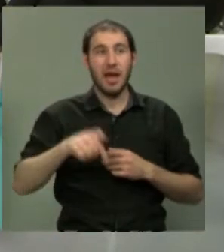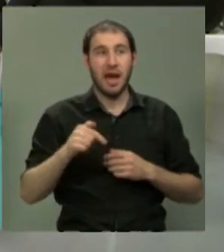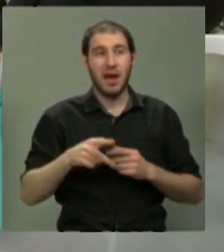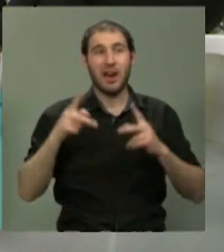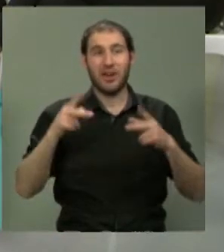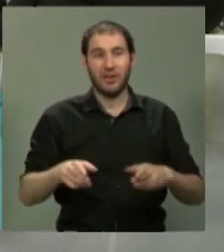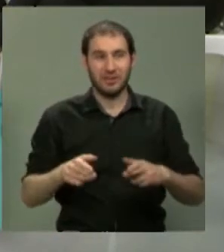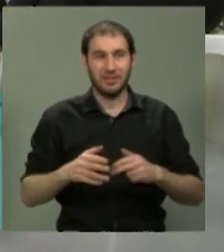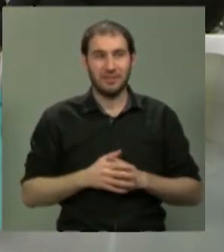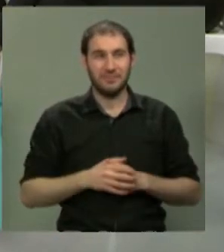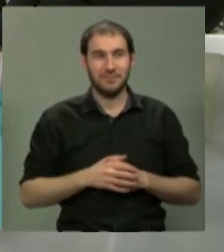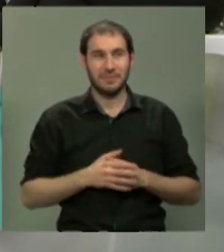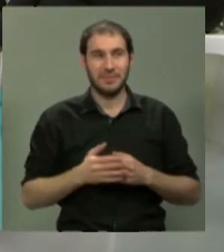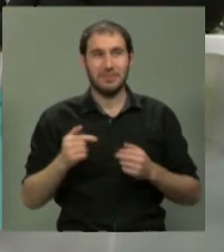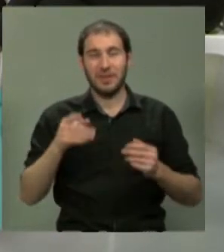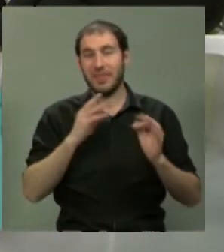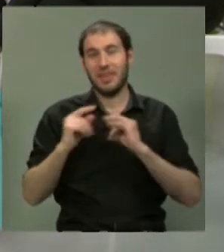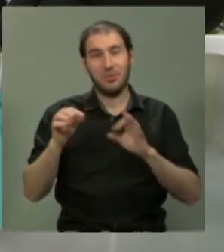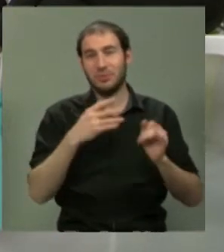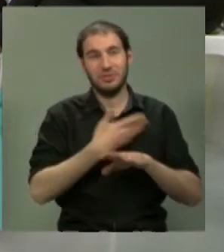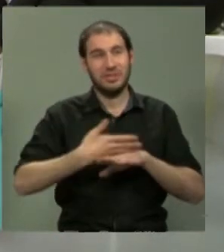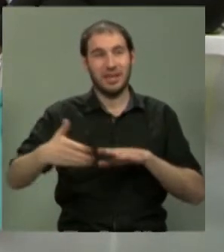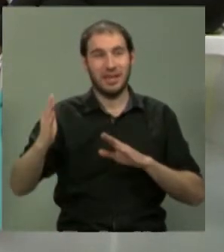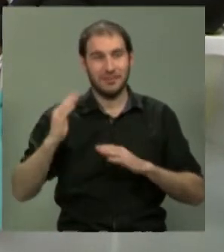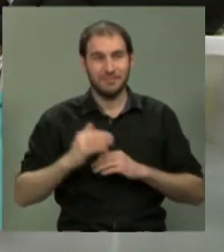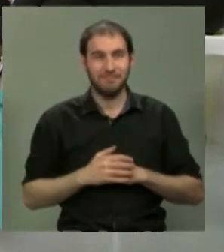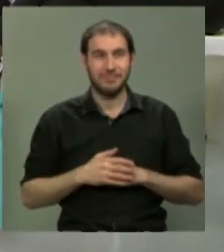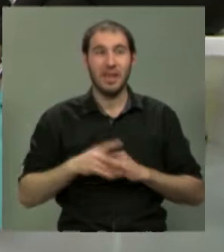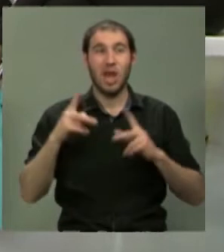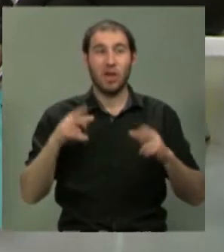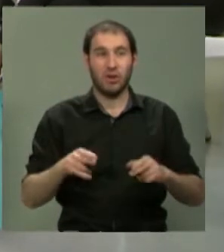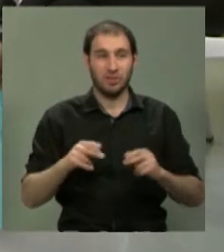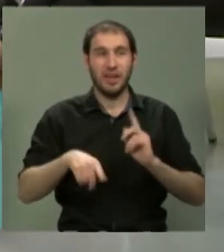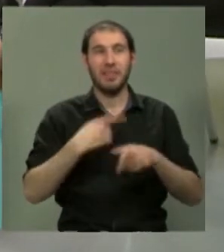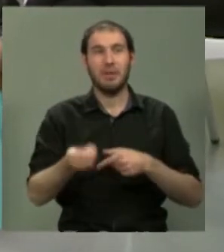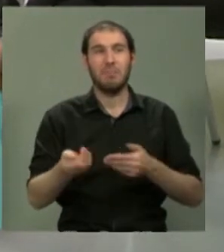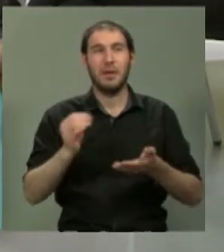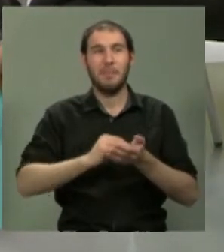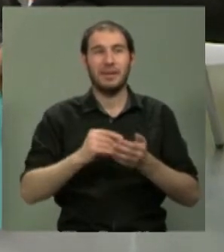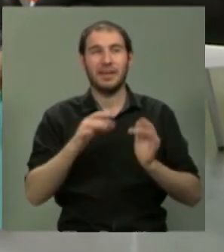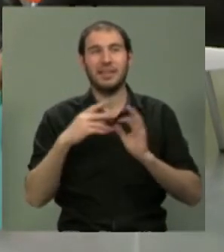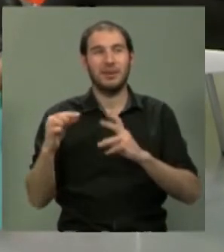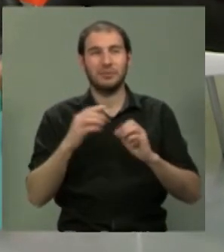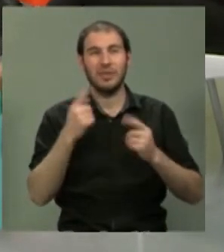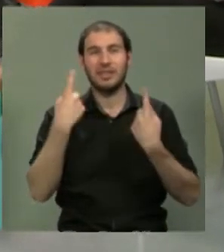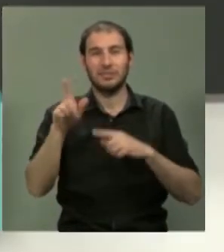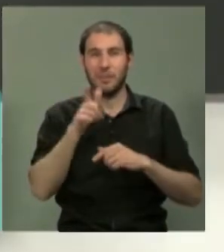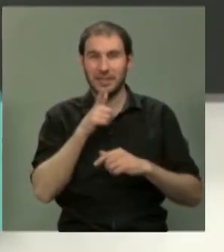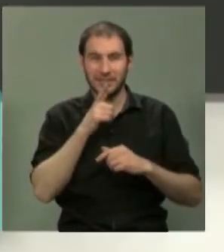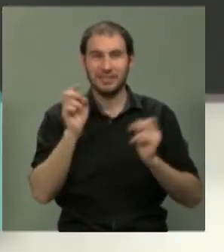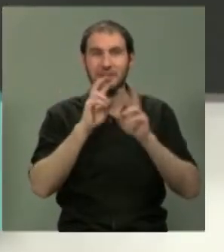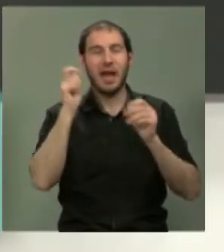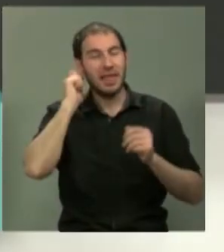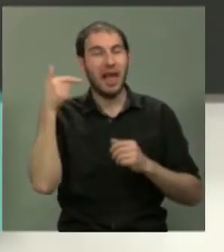al corte, pero obviamente que la discusión va a seguir. Vamos al corte y enseguida continuamos acá con la discusión en distintos parecidos acerca de